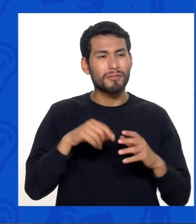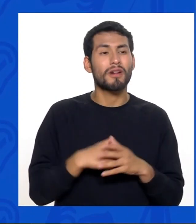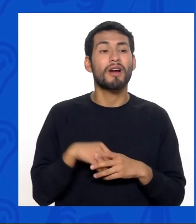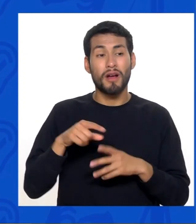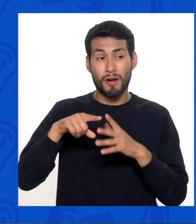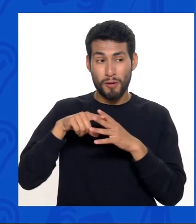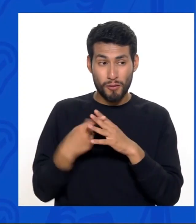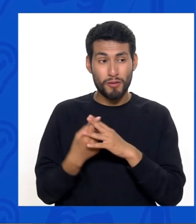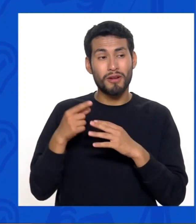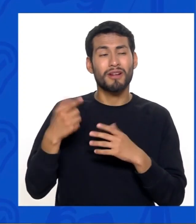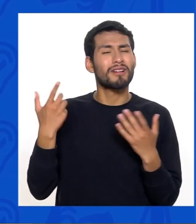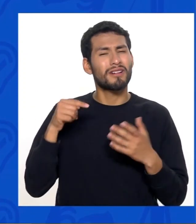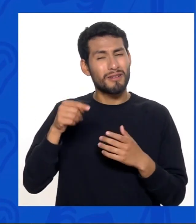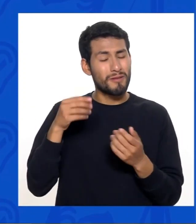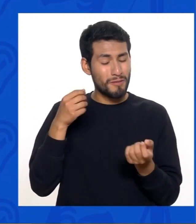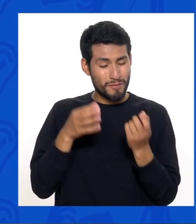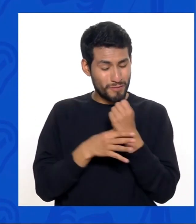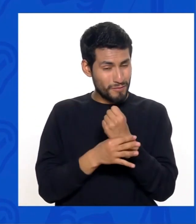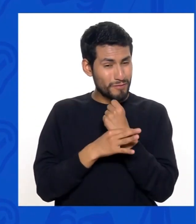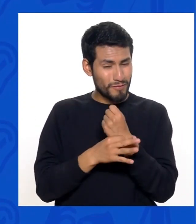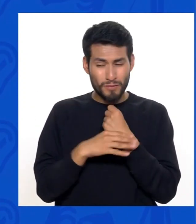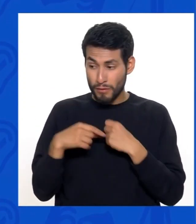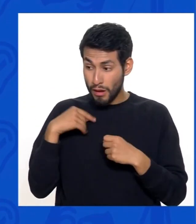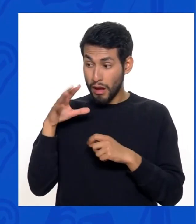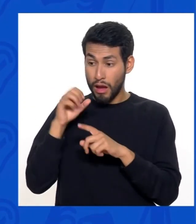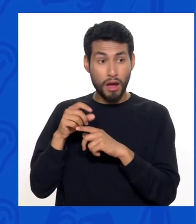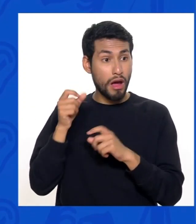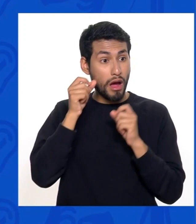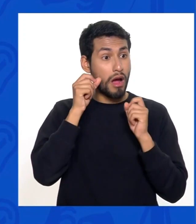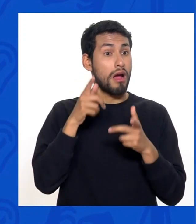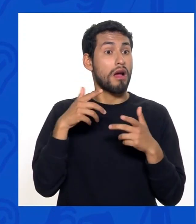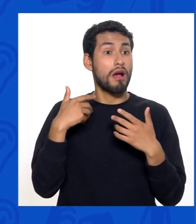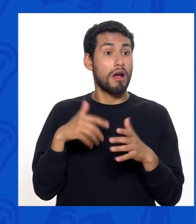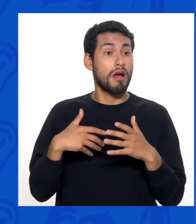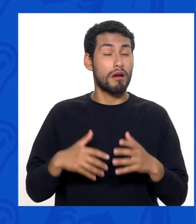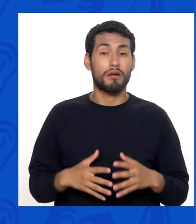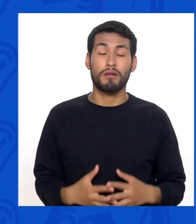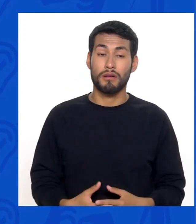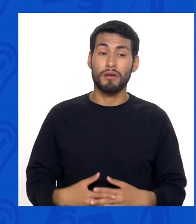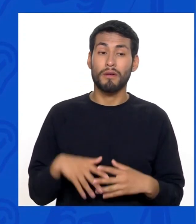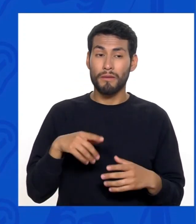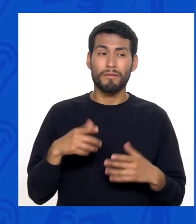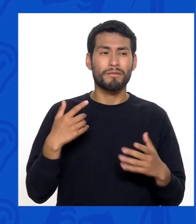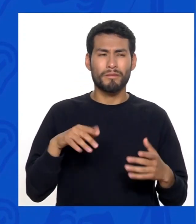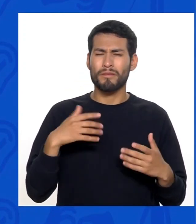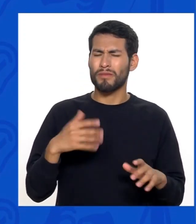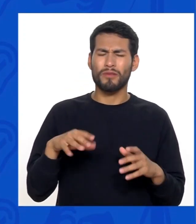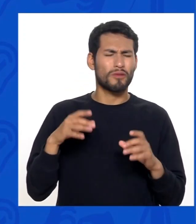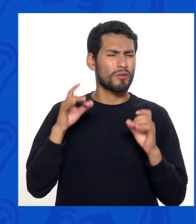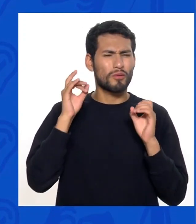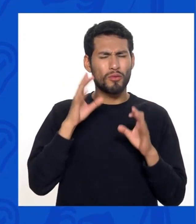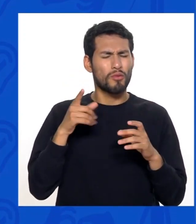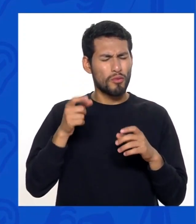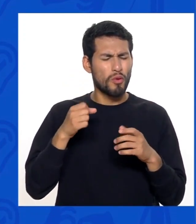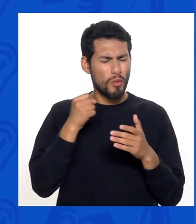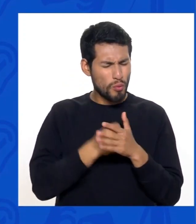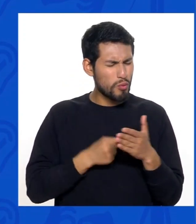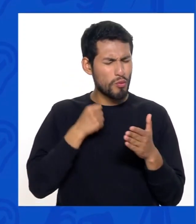Desde que ella empezó con su situación médica, que nos enteramos, luchó, ¿no? Luchó bastante